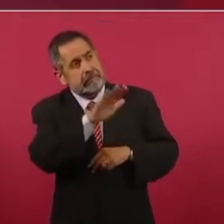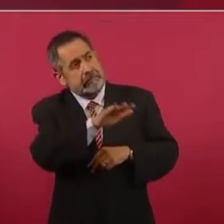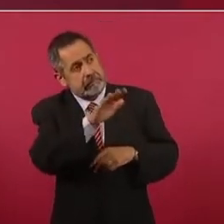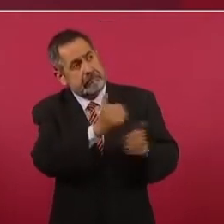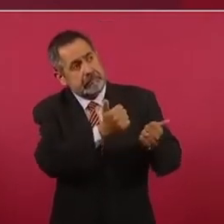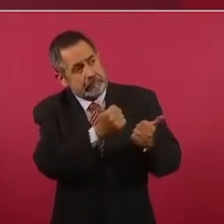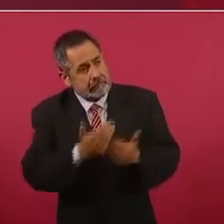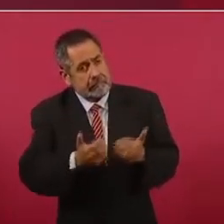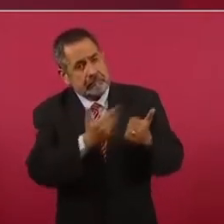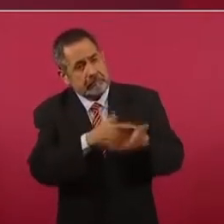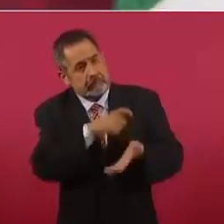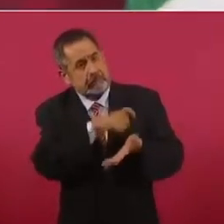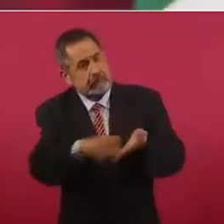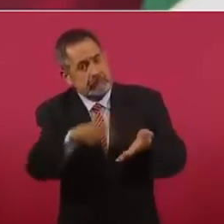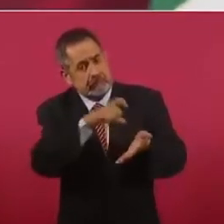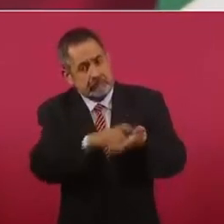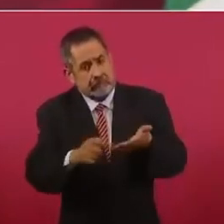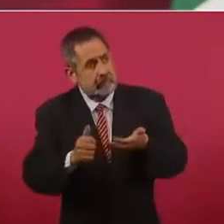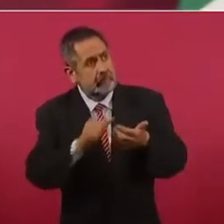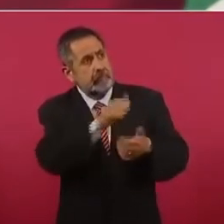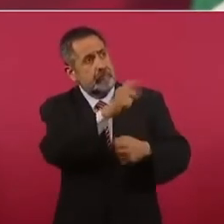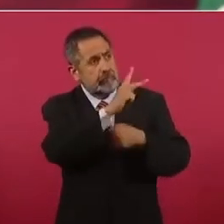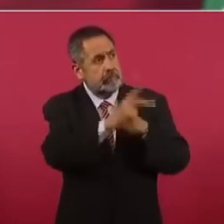de la compra en el extranjero,